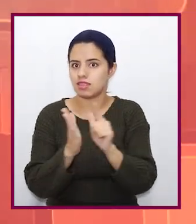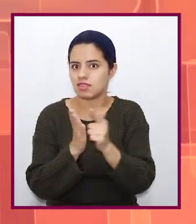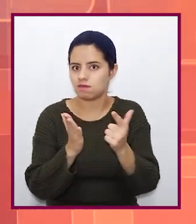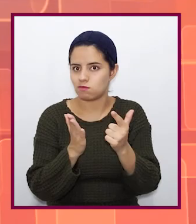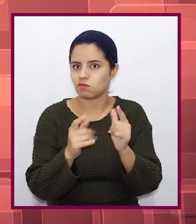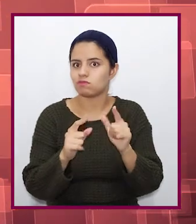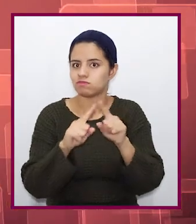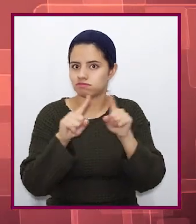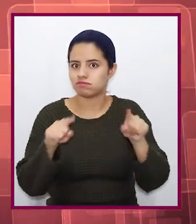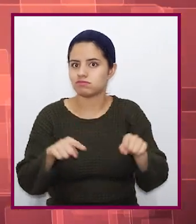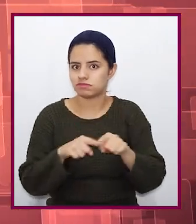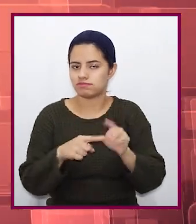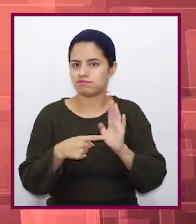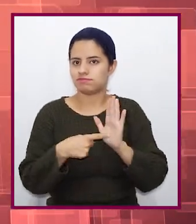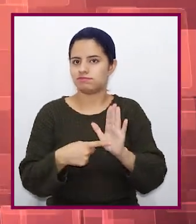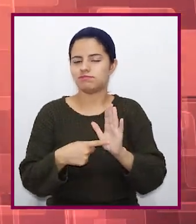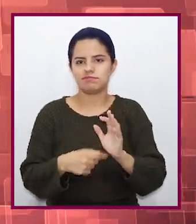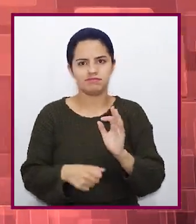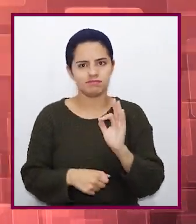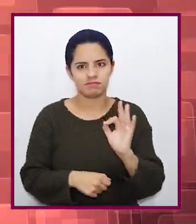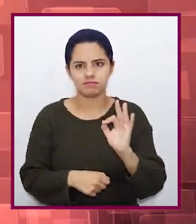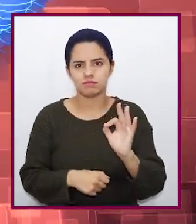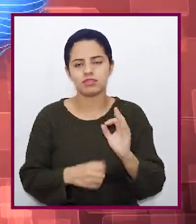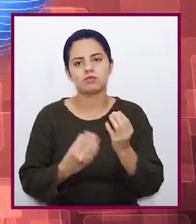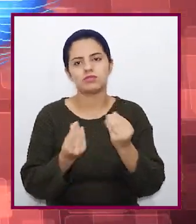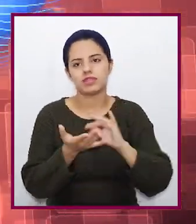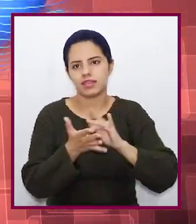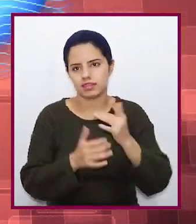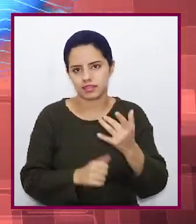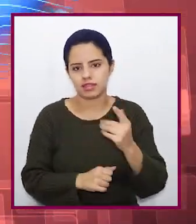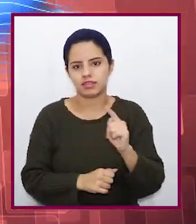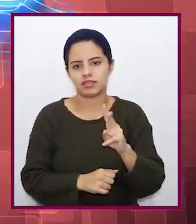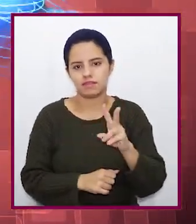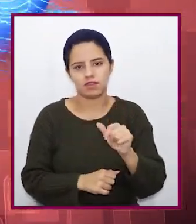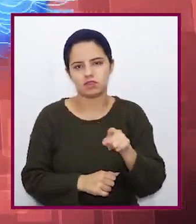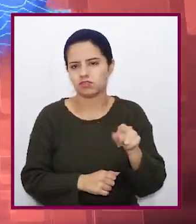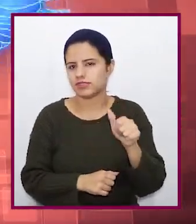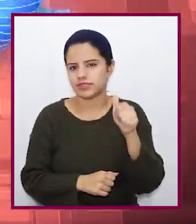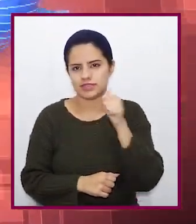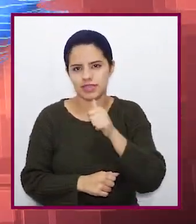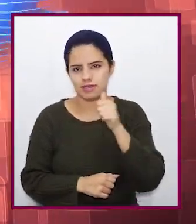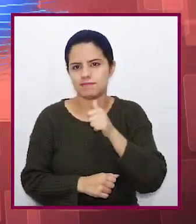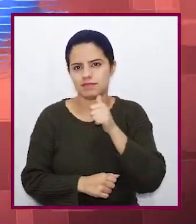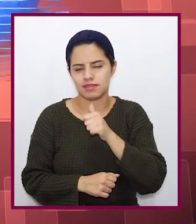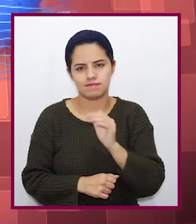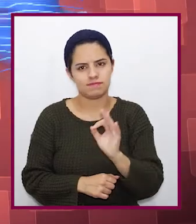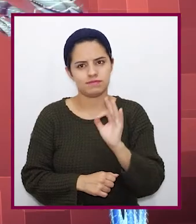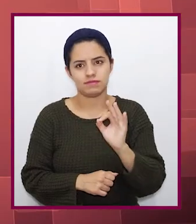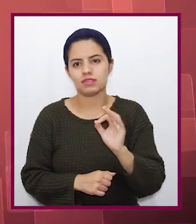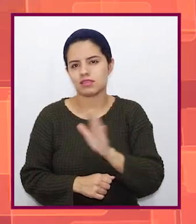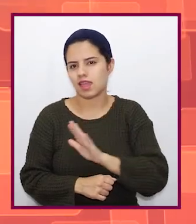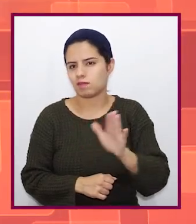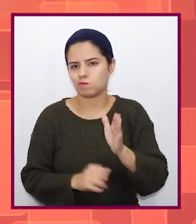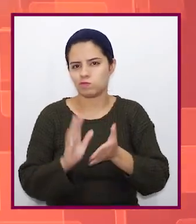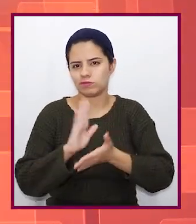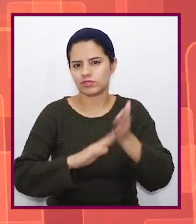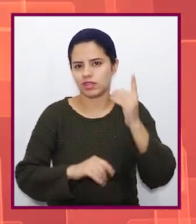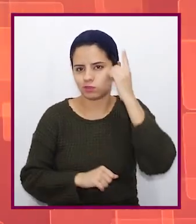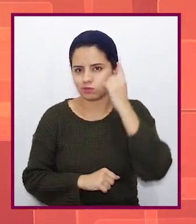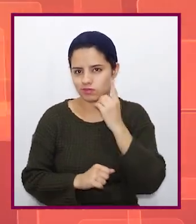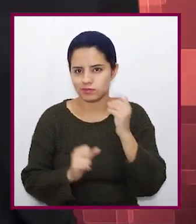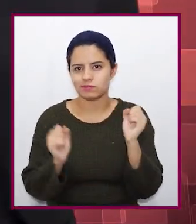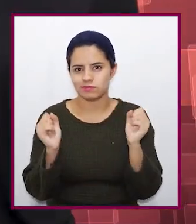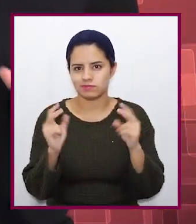Y Tiva, muchas gracias por tu ayuda. Te rifaste como siempre. ¡Ay, los vidrios! Ya te puedes ir a dormir. ¡Hasta